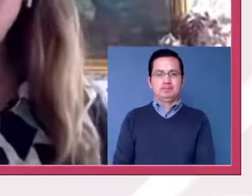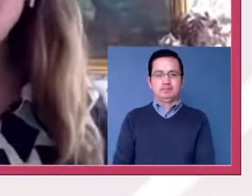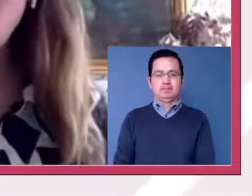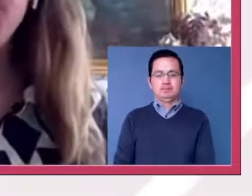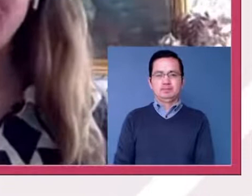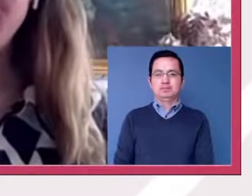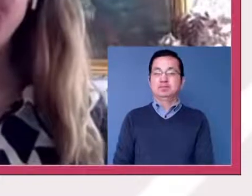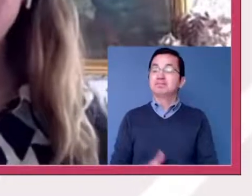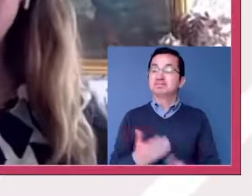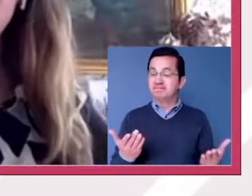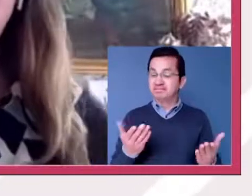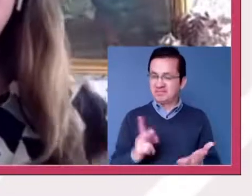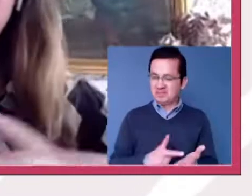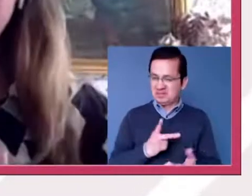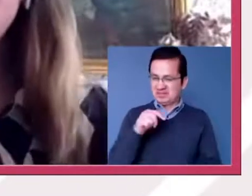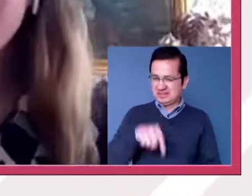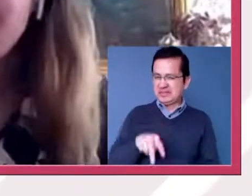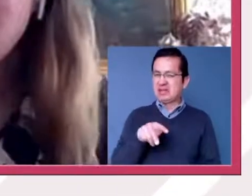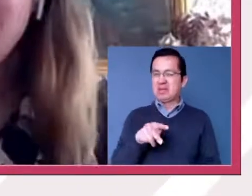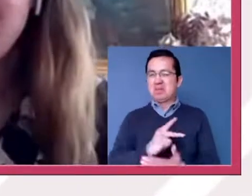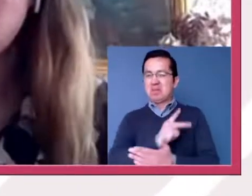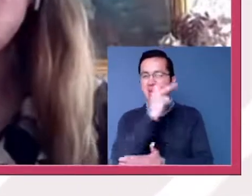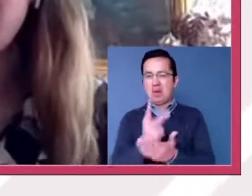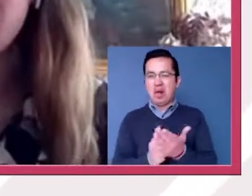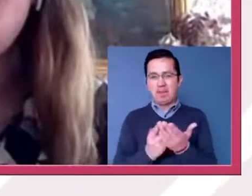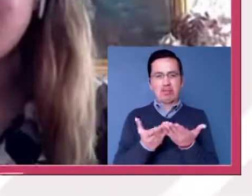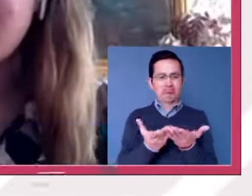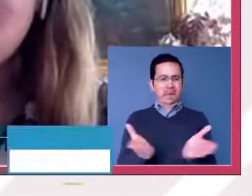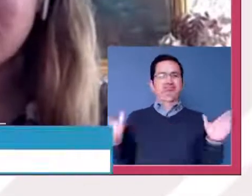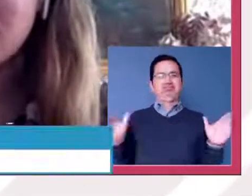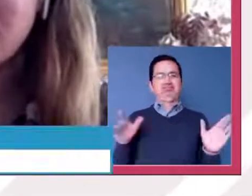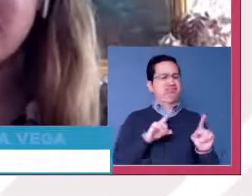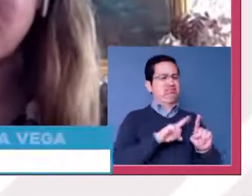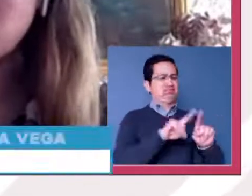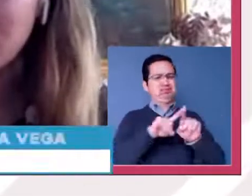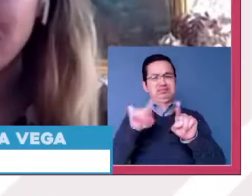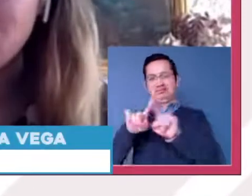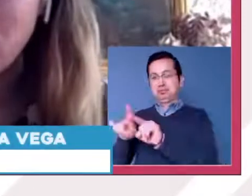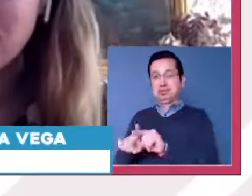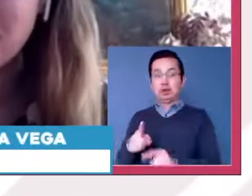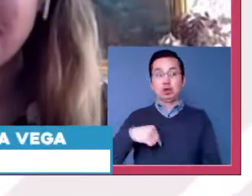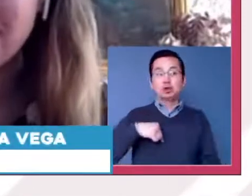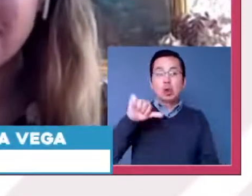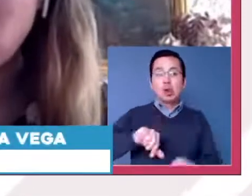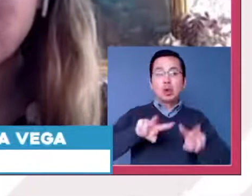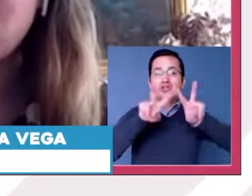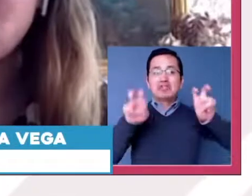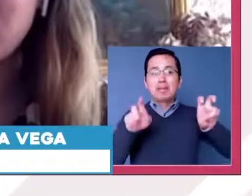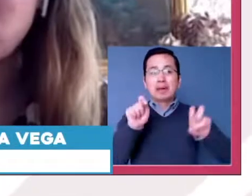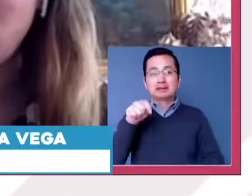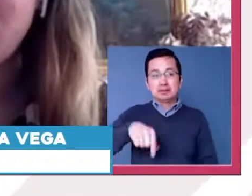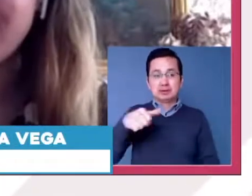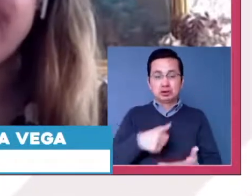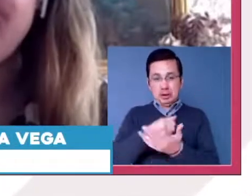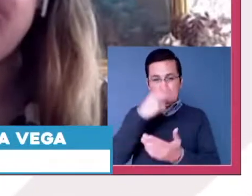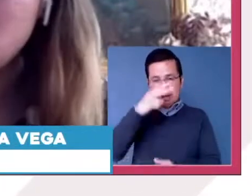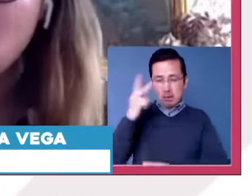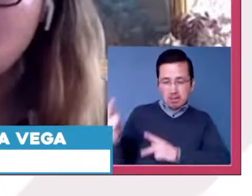Bien, pues estamos de vuelta aquí en Espacio Diverso y estamos hablando sobre la encuesta sobre discriminación de la Ciudad de México en su